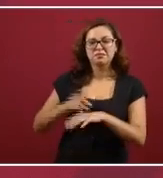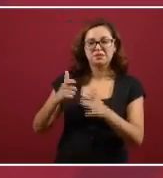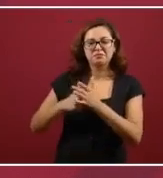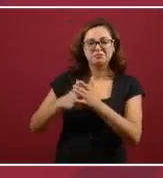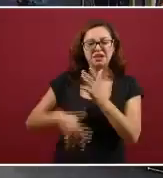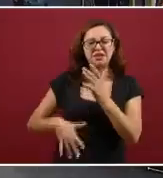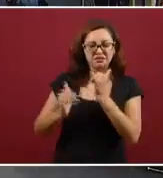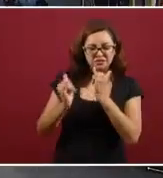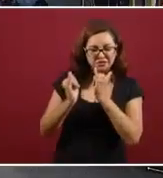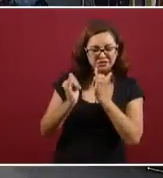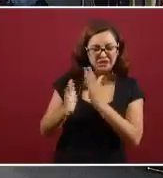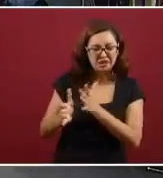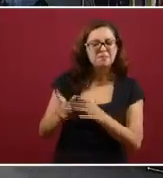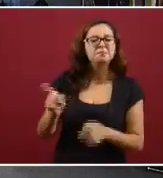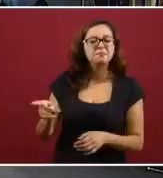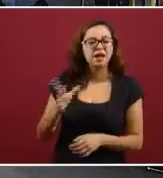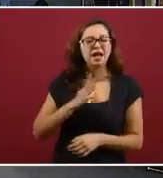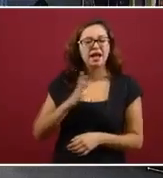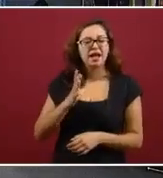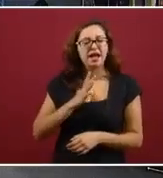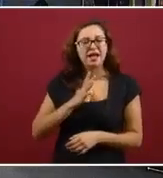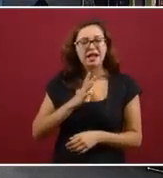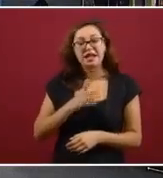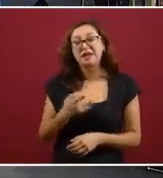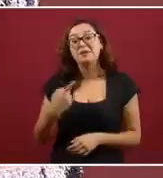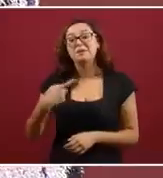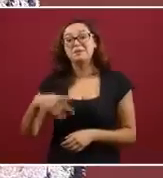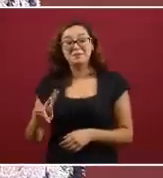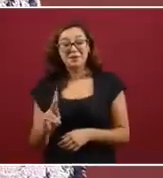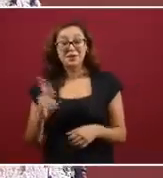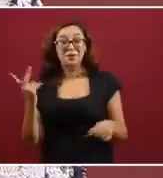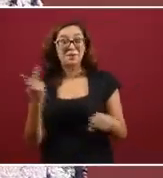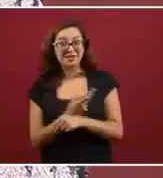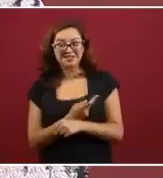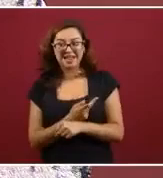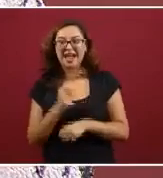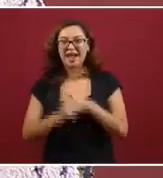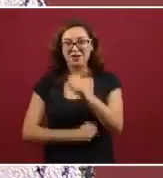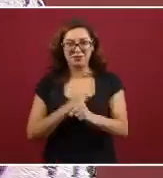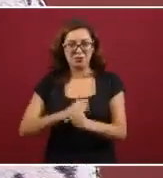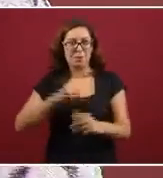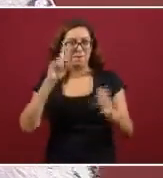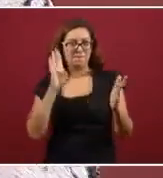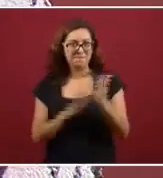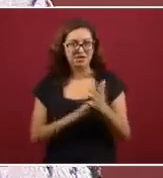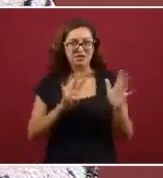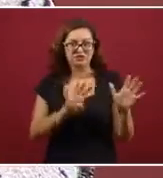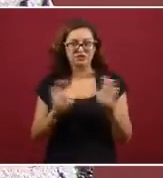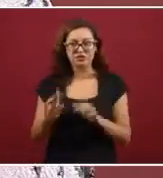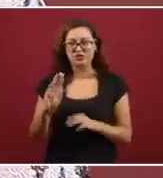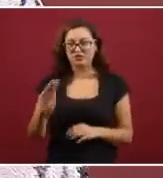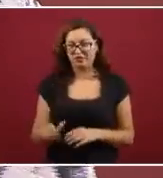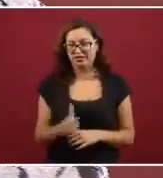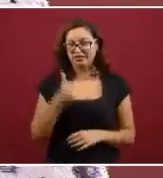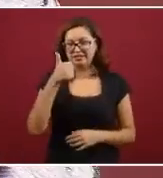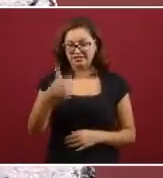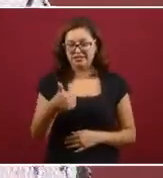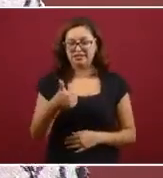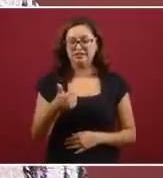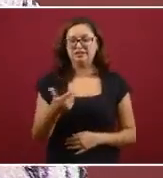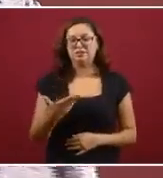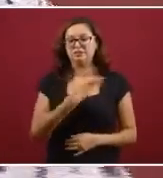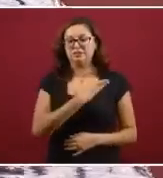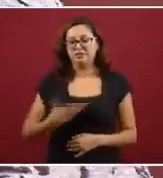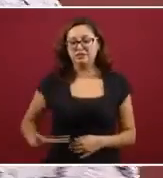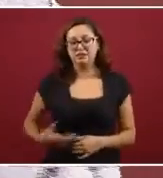Pero lejos de avanzar, lo que lograron los tomateros en 1996, cuando había un presidente demócrata, el